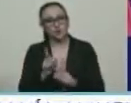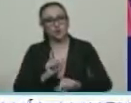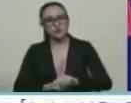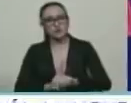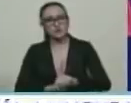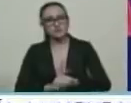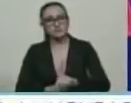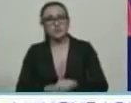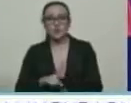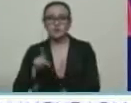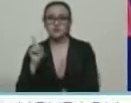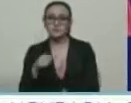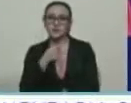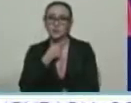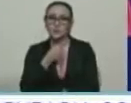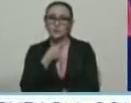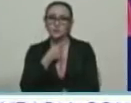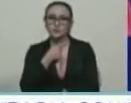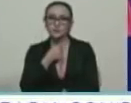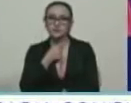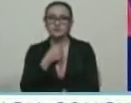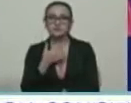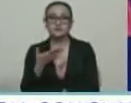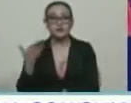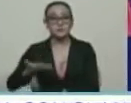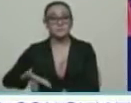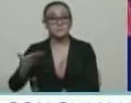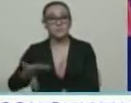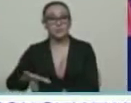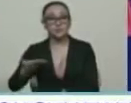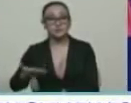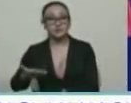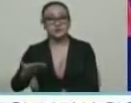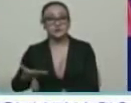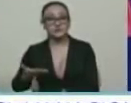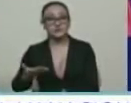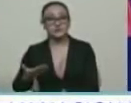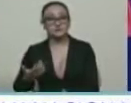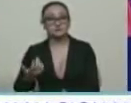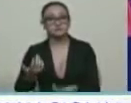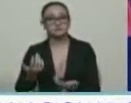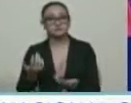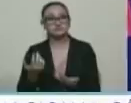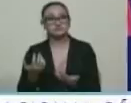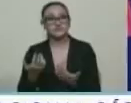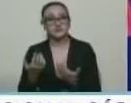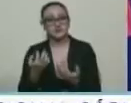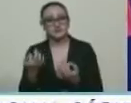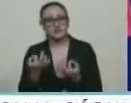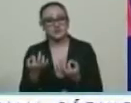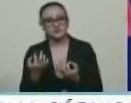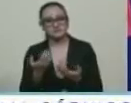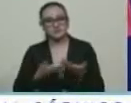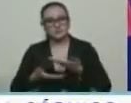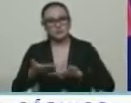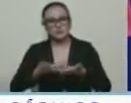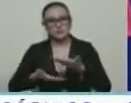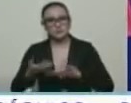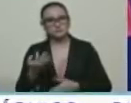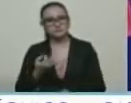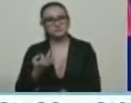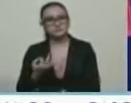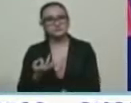pero también me gustaría subrayar qué importante es llegar a estos niveles en una manera sostenible. Tenemos